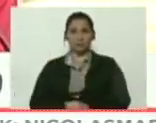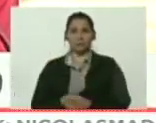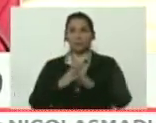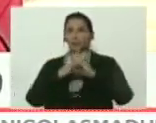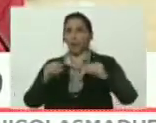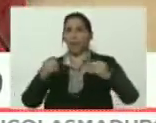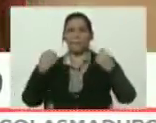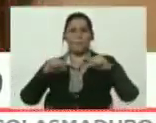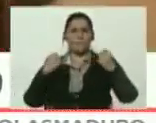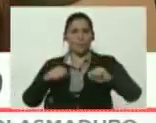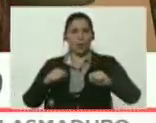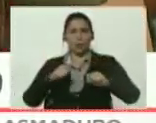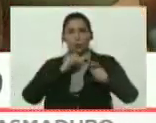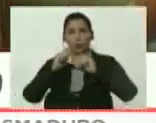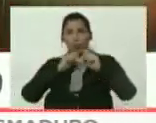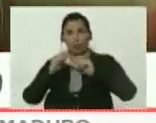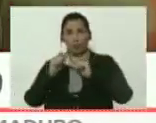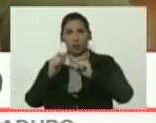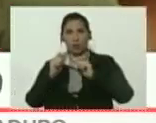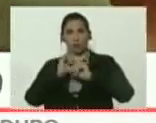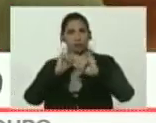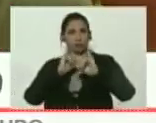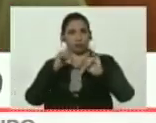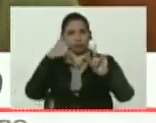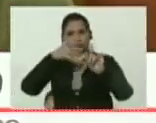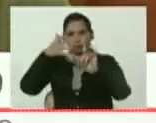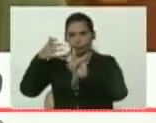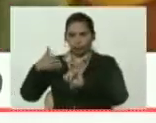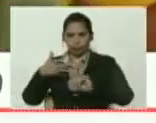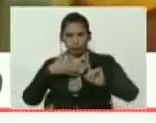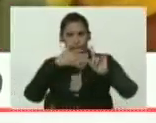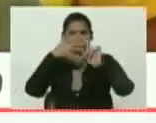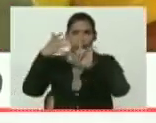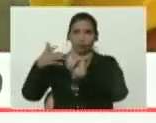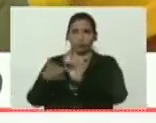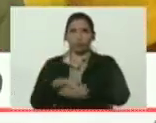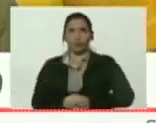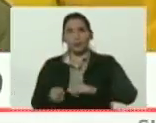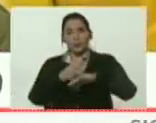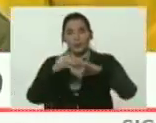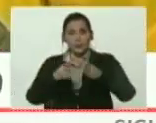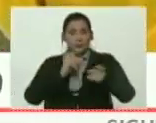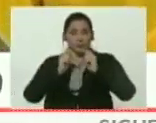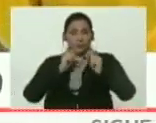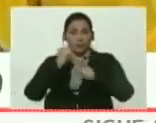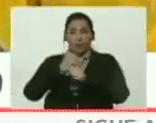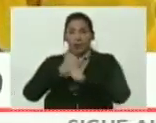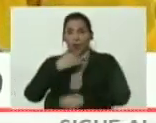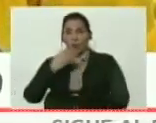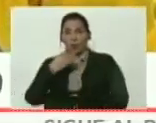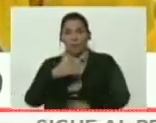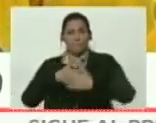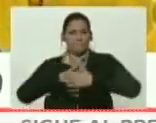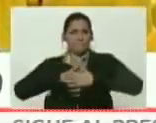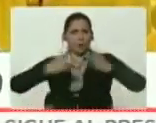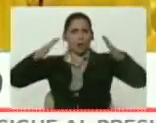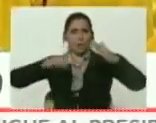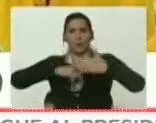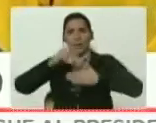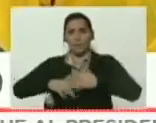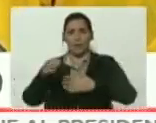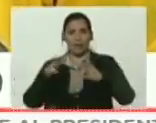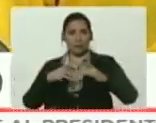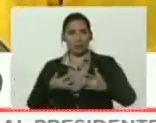los promotores turísticos que han sido formados entre el Ministerio del Turismo y Chamba Juvenil a disposición del Plan